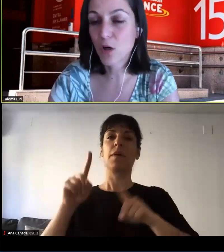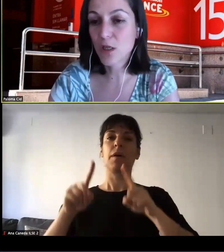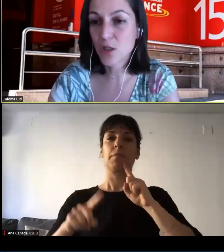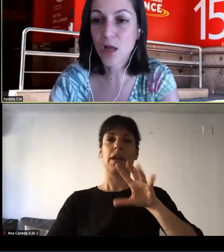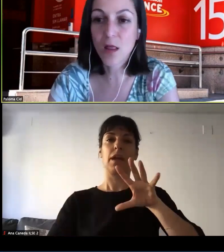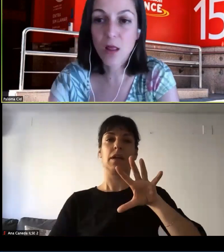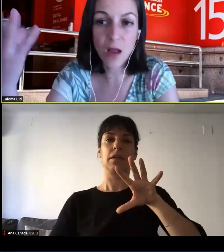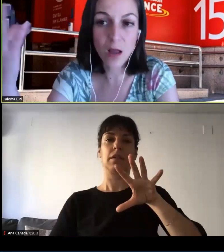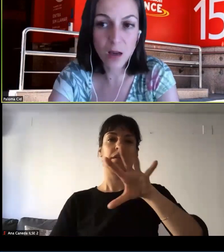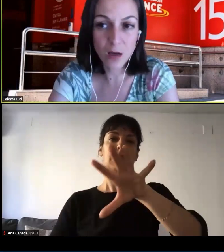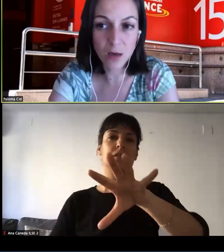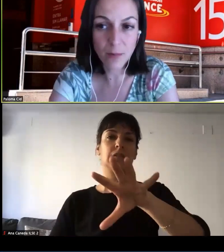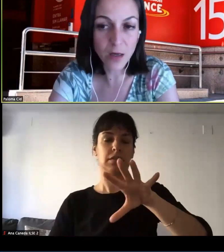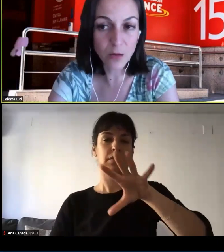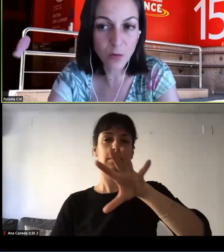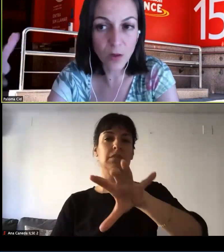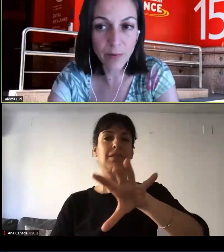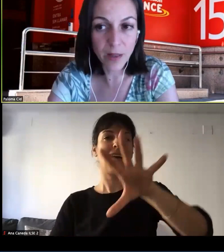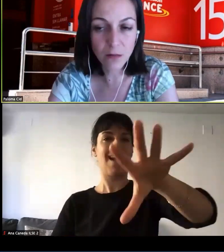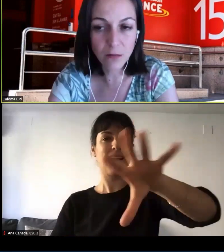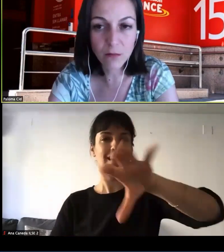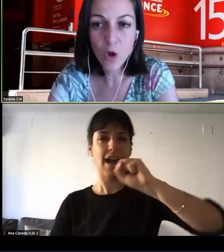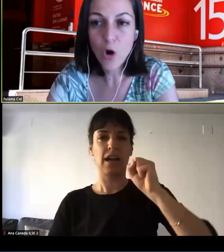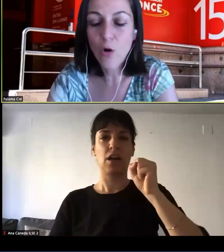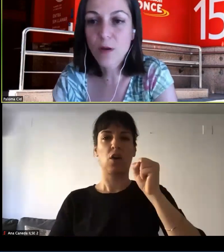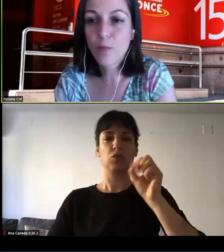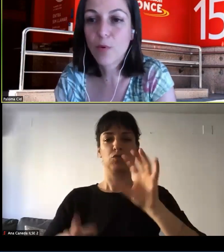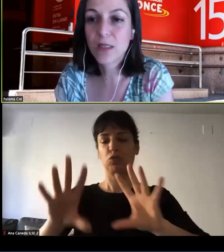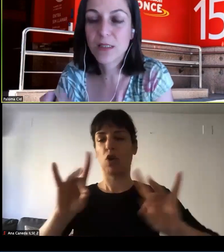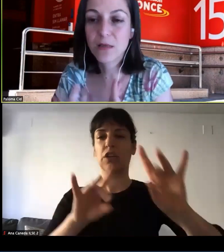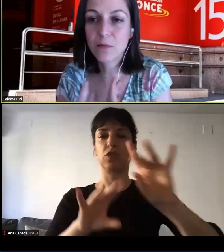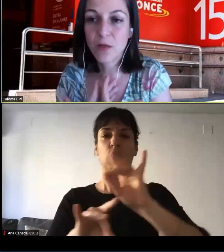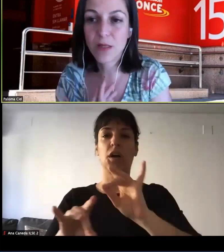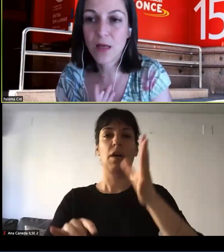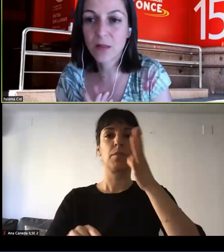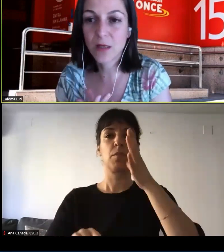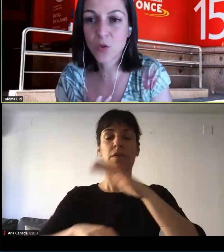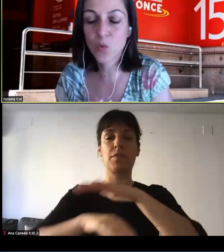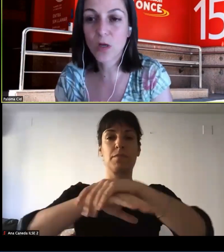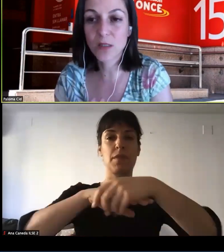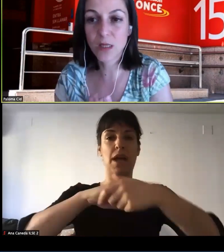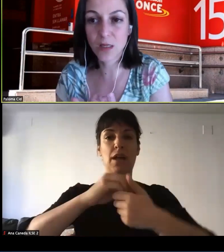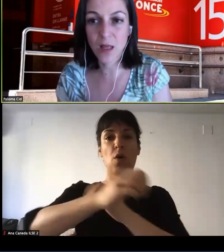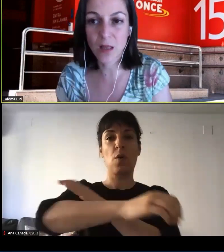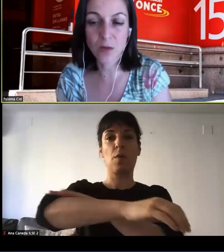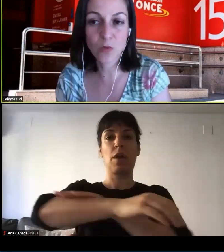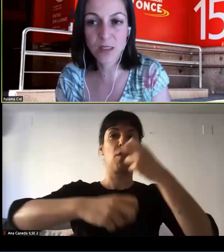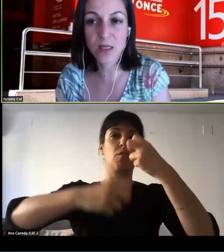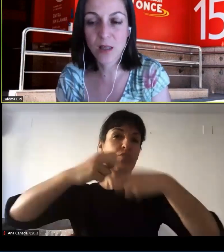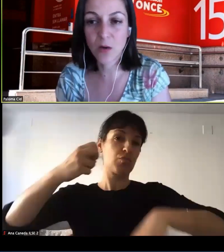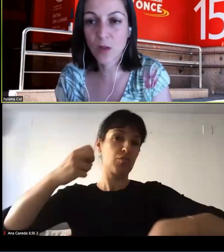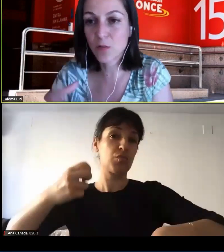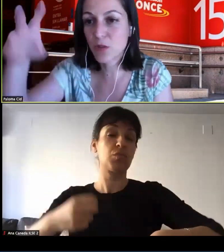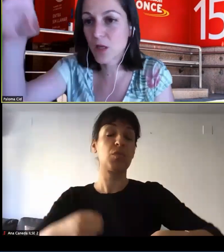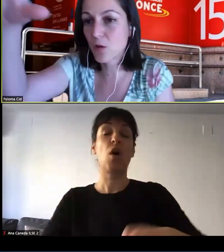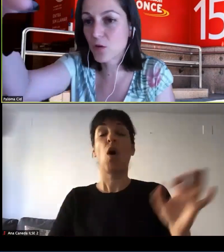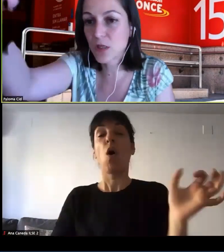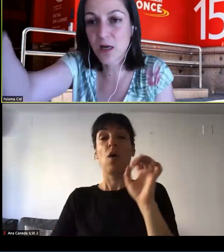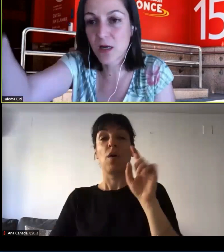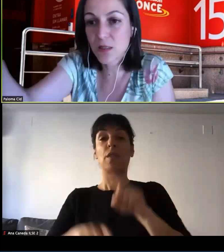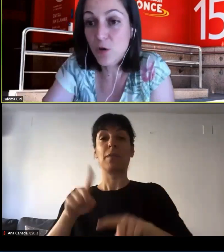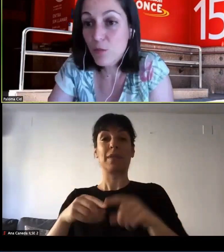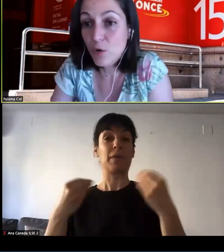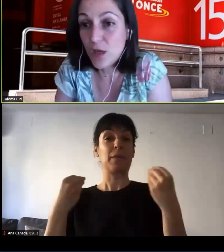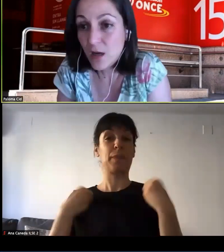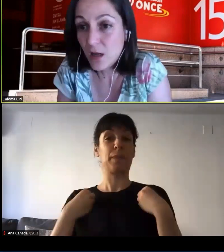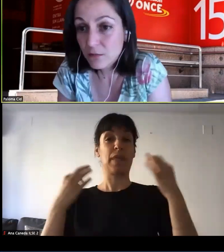tengo lesionada la mano o el brazo, o bien porque si mi vida transcurre sentada en una silla de ruedas, pues hay cosas a